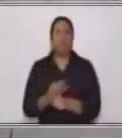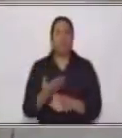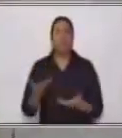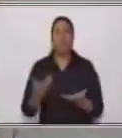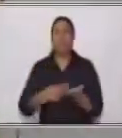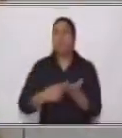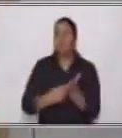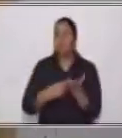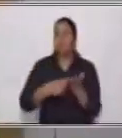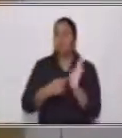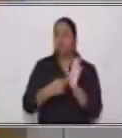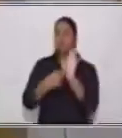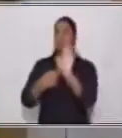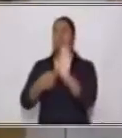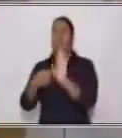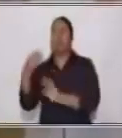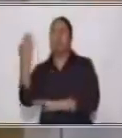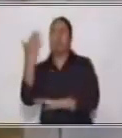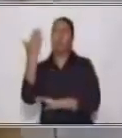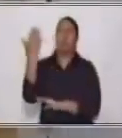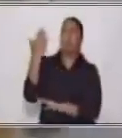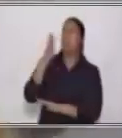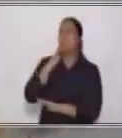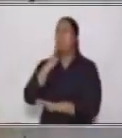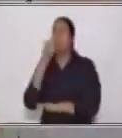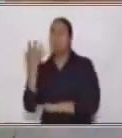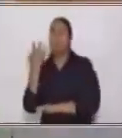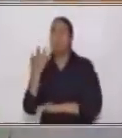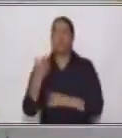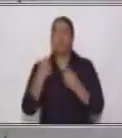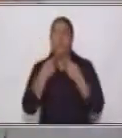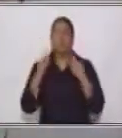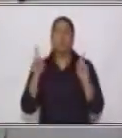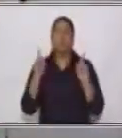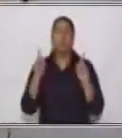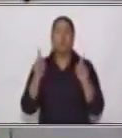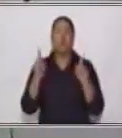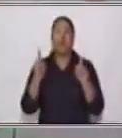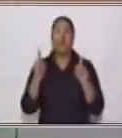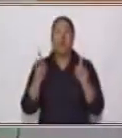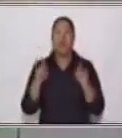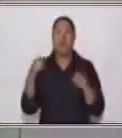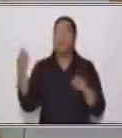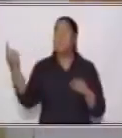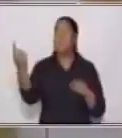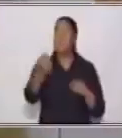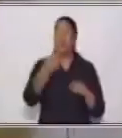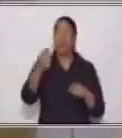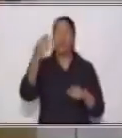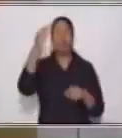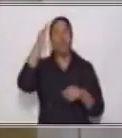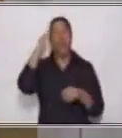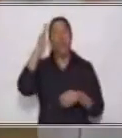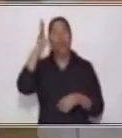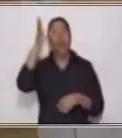Correcto, para convencer, para tratar de que una idea se propague y que las